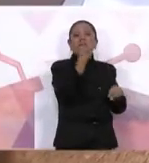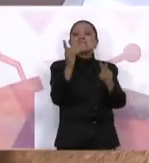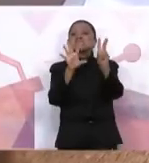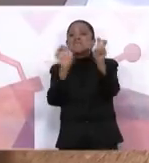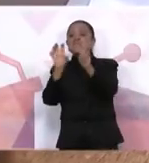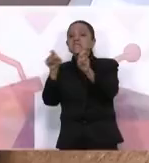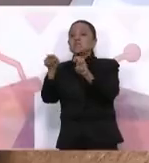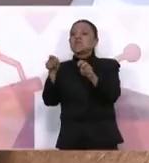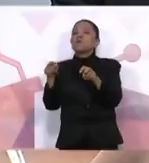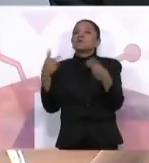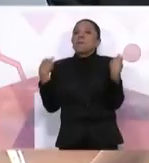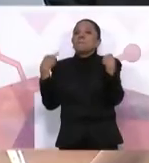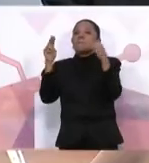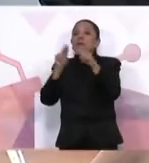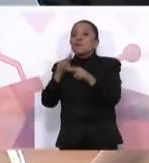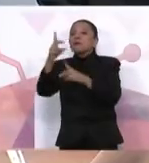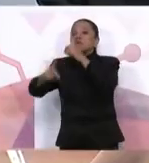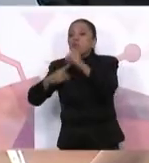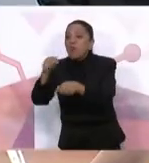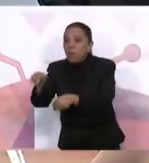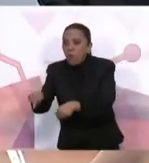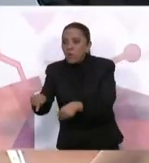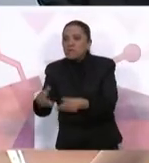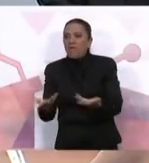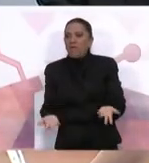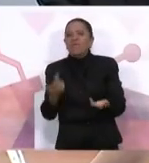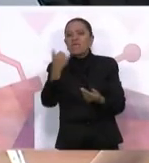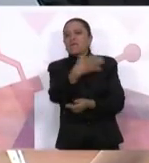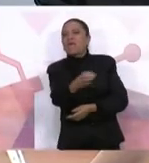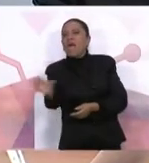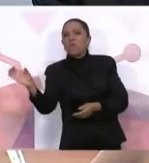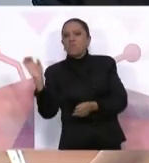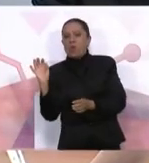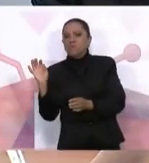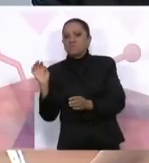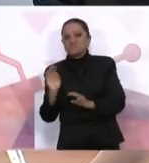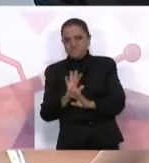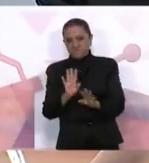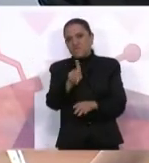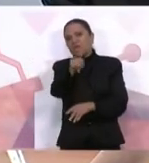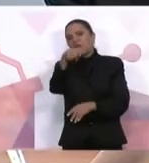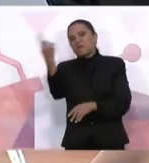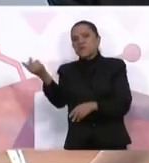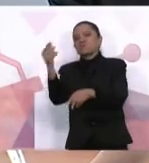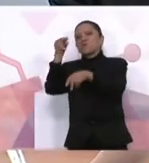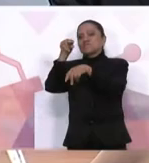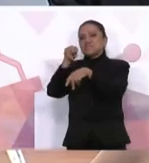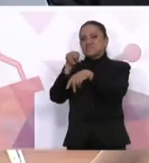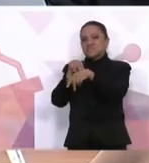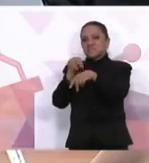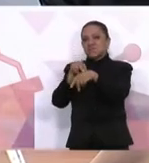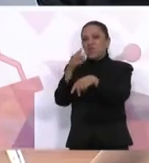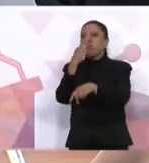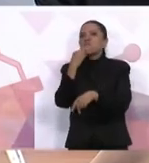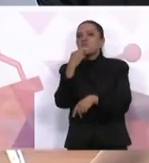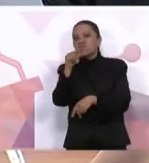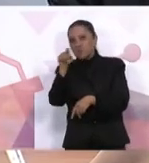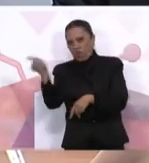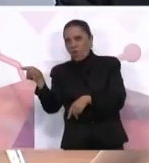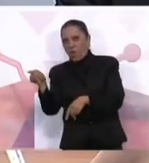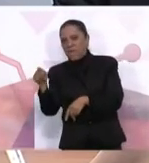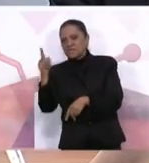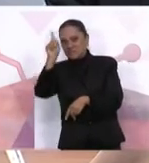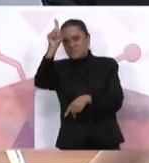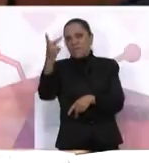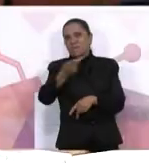para el campo bien primero pidió la palabra mario rojas alba y luego rodrigo gayosso doctor mario roca salva candidato del partido